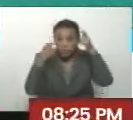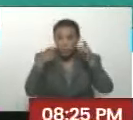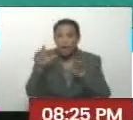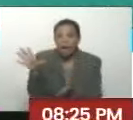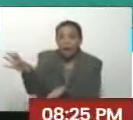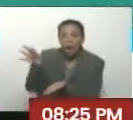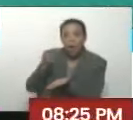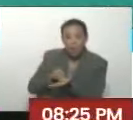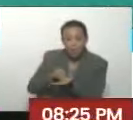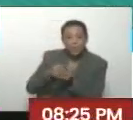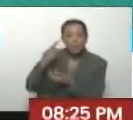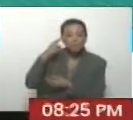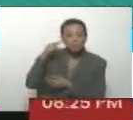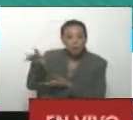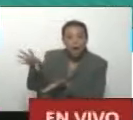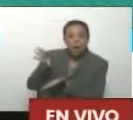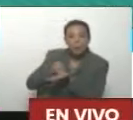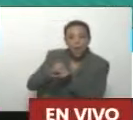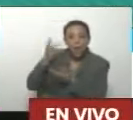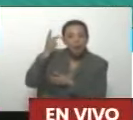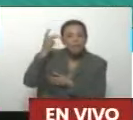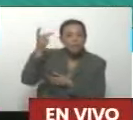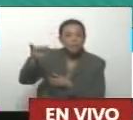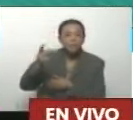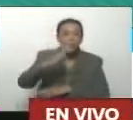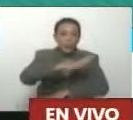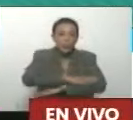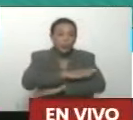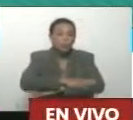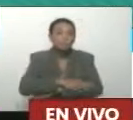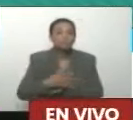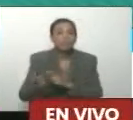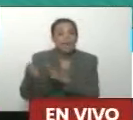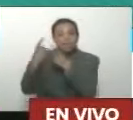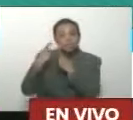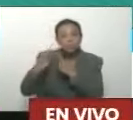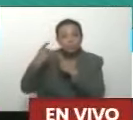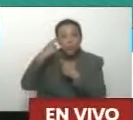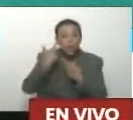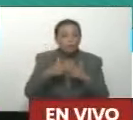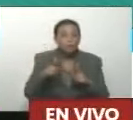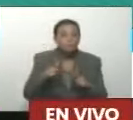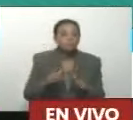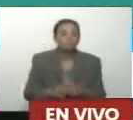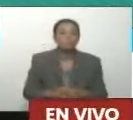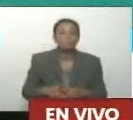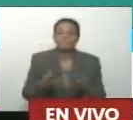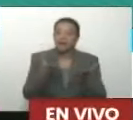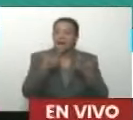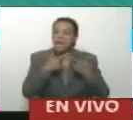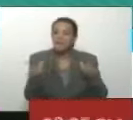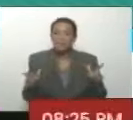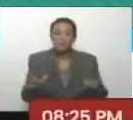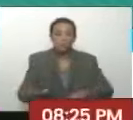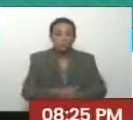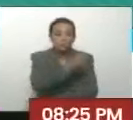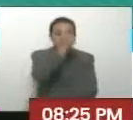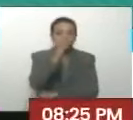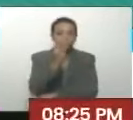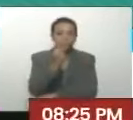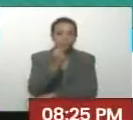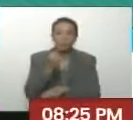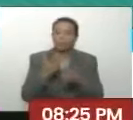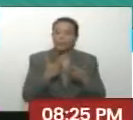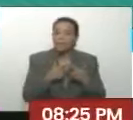conceptos. Dussel fue el gran filósofo de la liberación y la descolonización. Yo lo